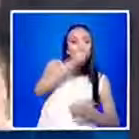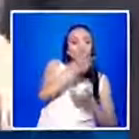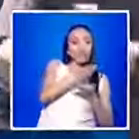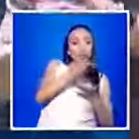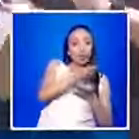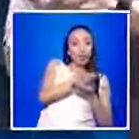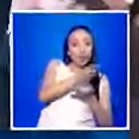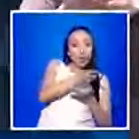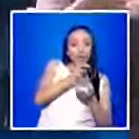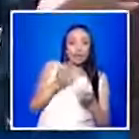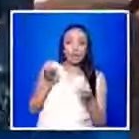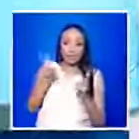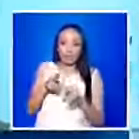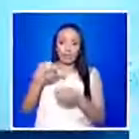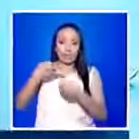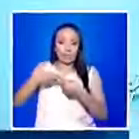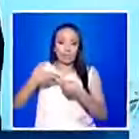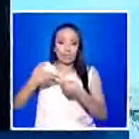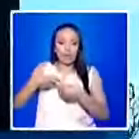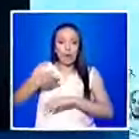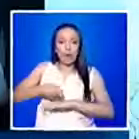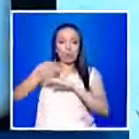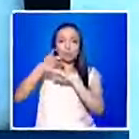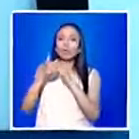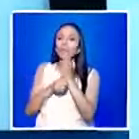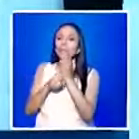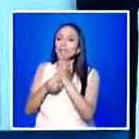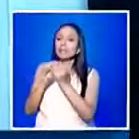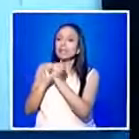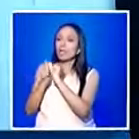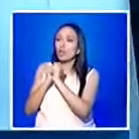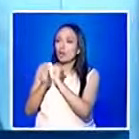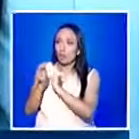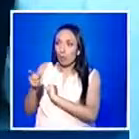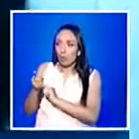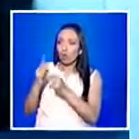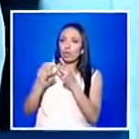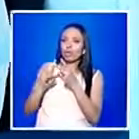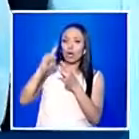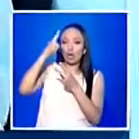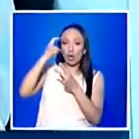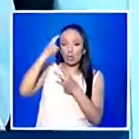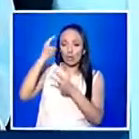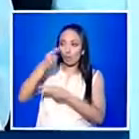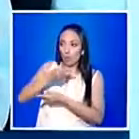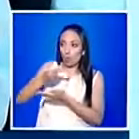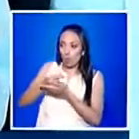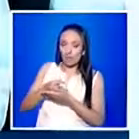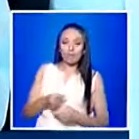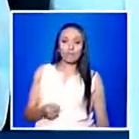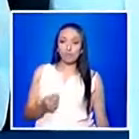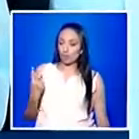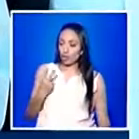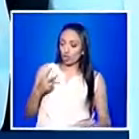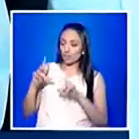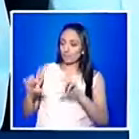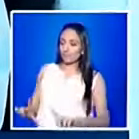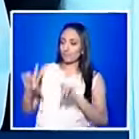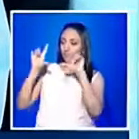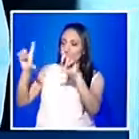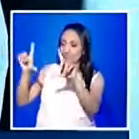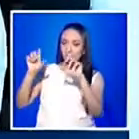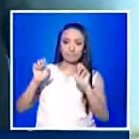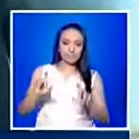también participaron autoridades del Ministerio del Deporte y el gobernador del Guayas. Tanto Kiara como su entrenador recibieron la